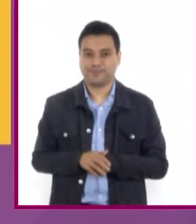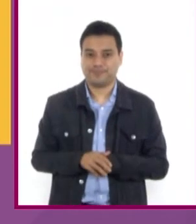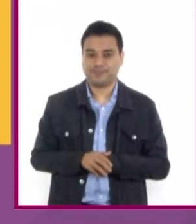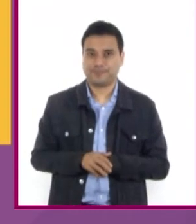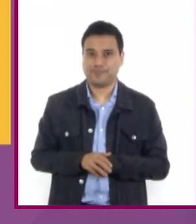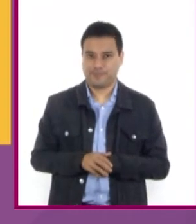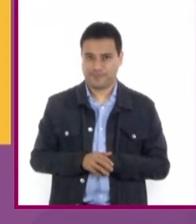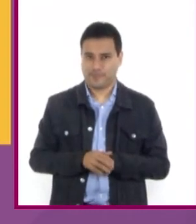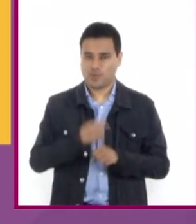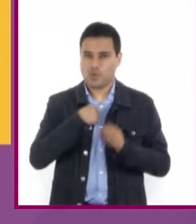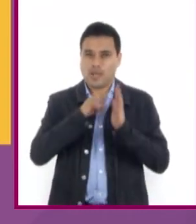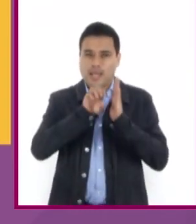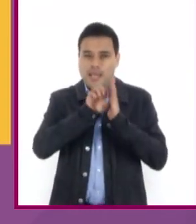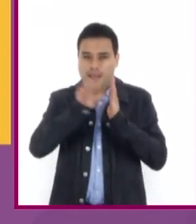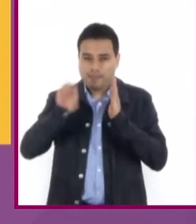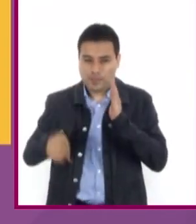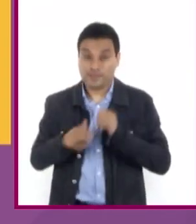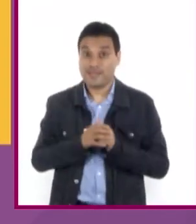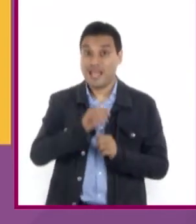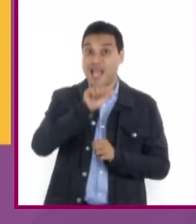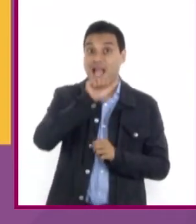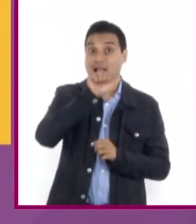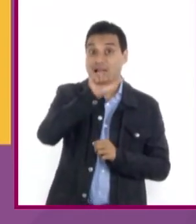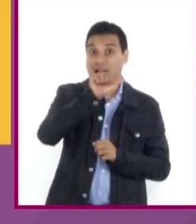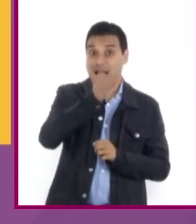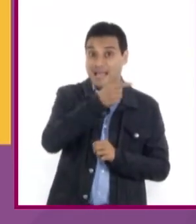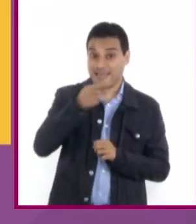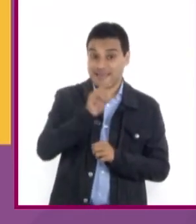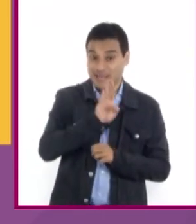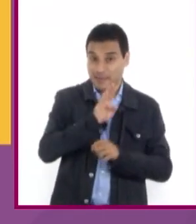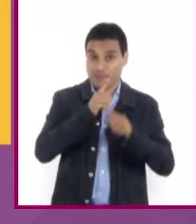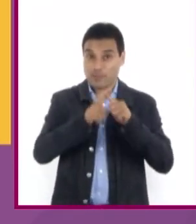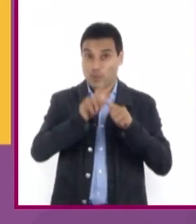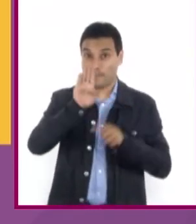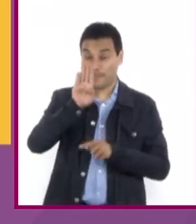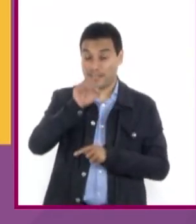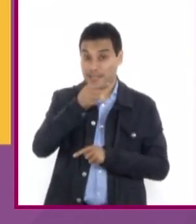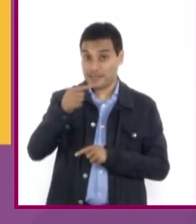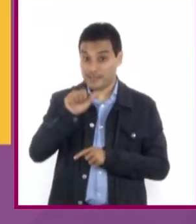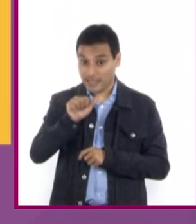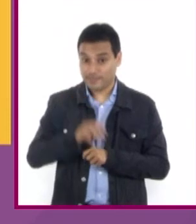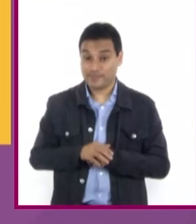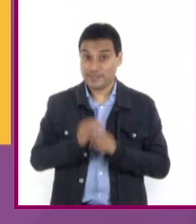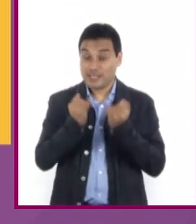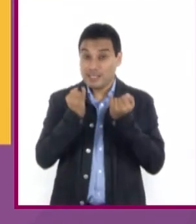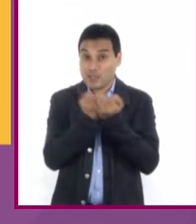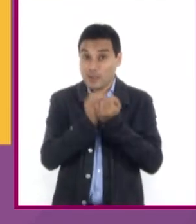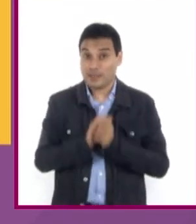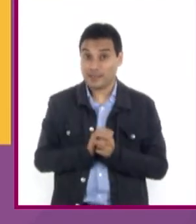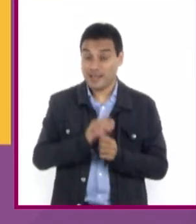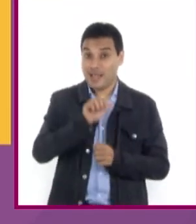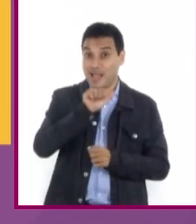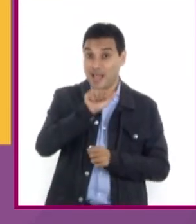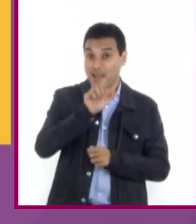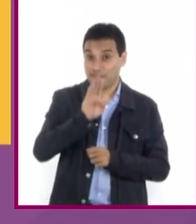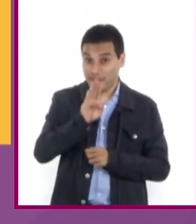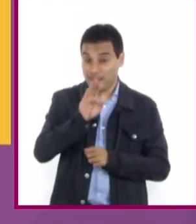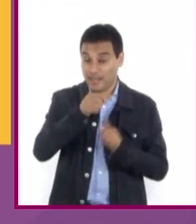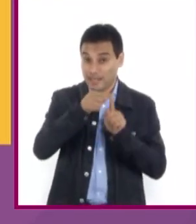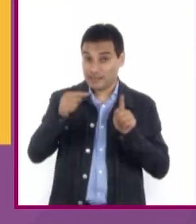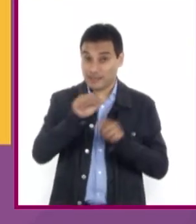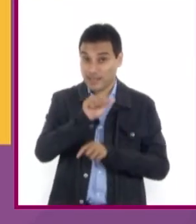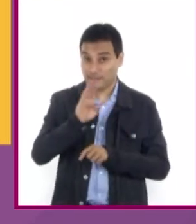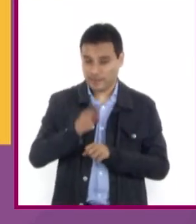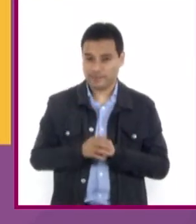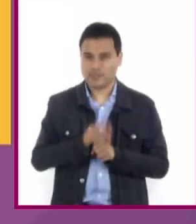A entre B por B entre A es igual a AB entre AB, da como